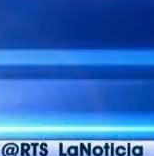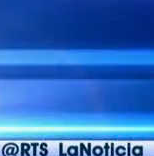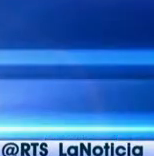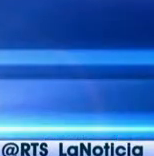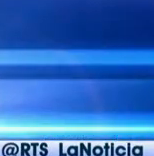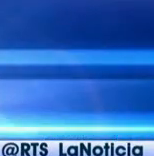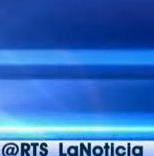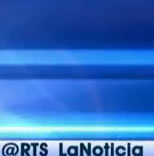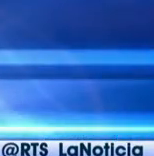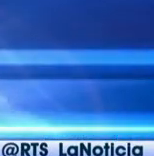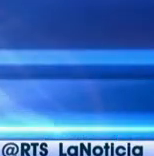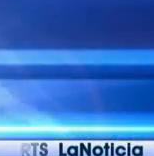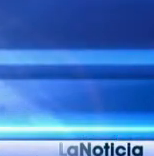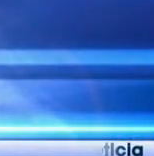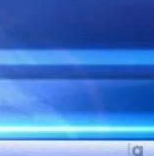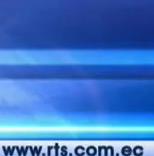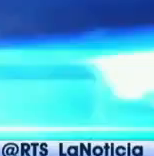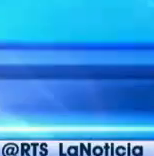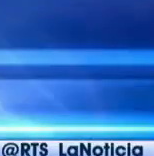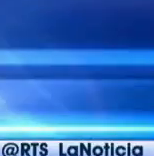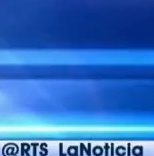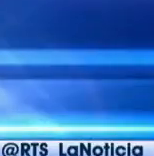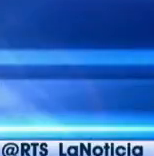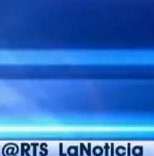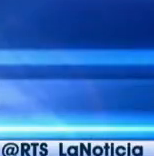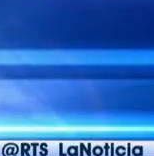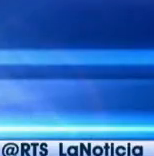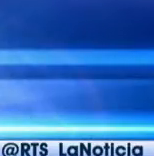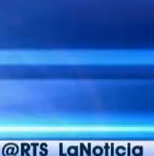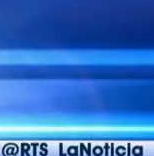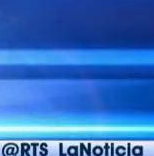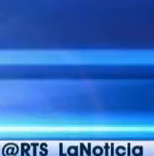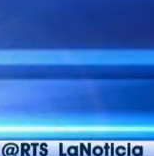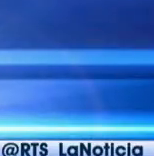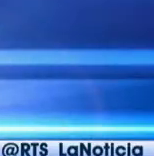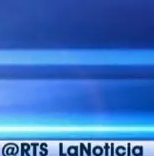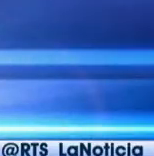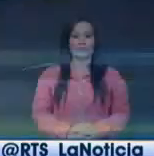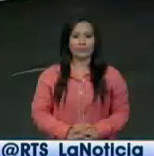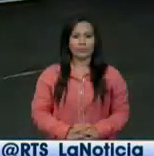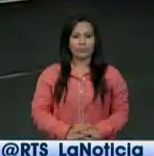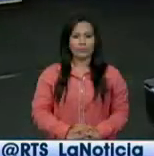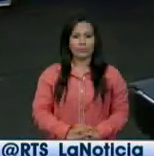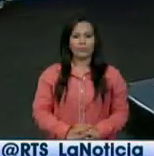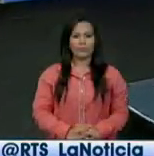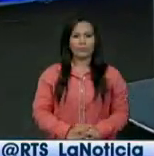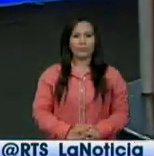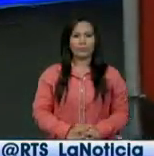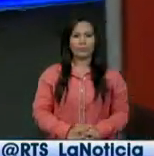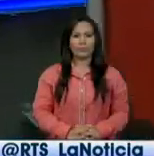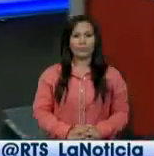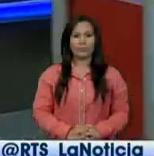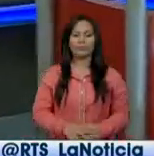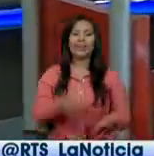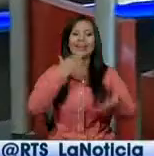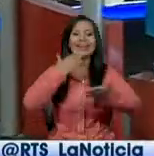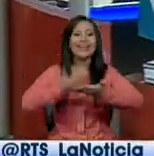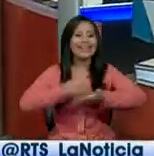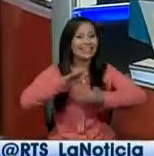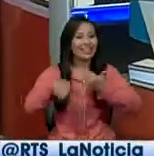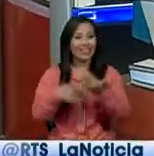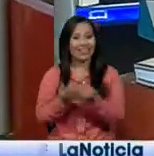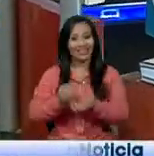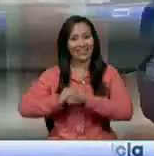la comunidad. La noticia siempre en la comunidad. Gracias por